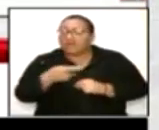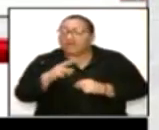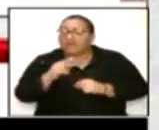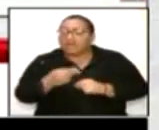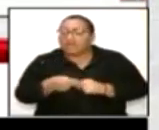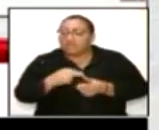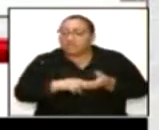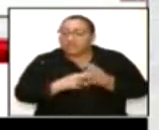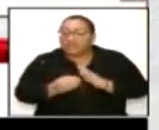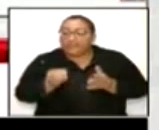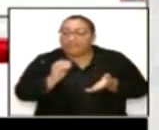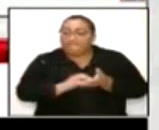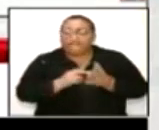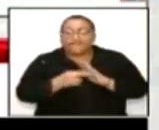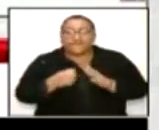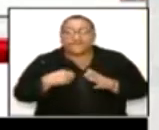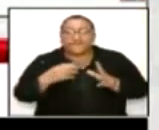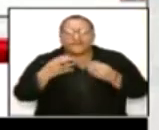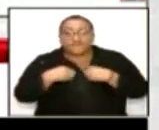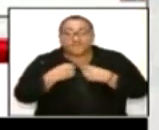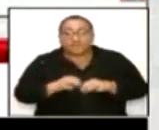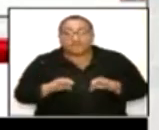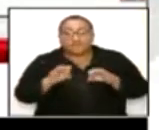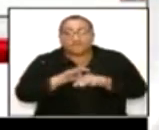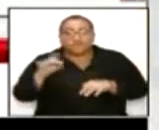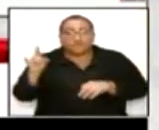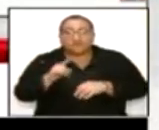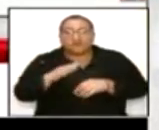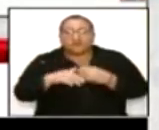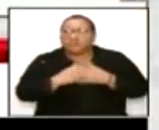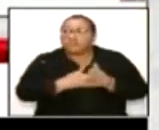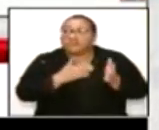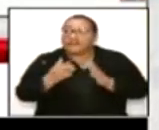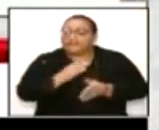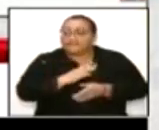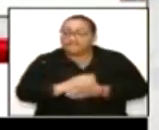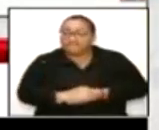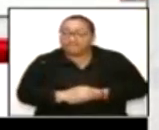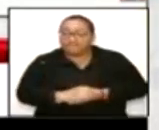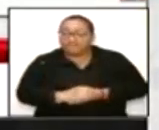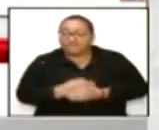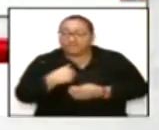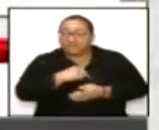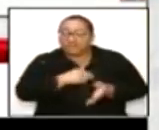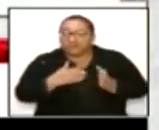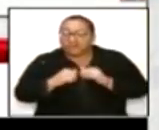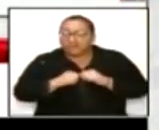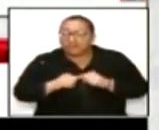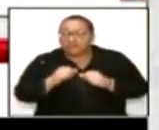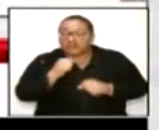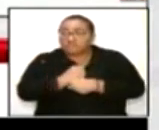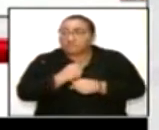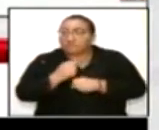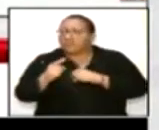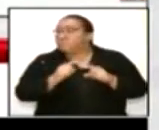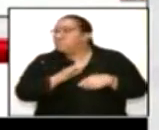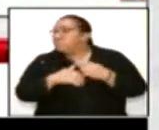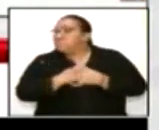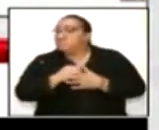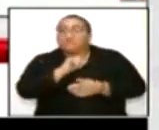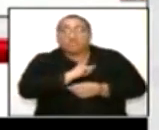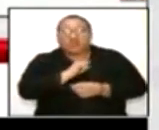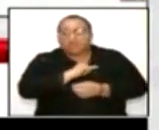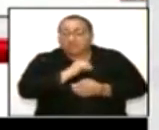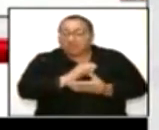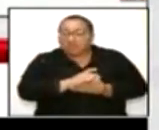NGRH demandan, pues, la adopción de medidas urgentes por parte del Estado. Por nuestra parte, continuaremos supervisando a las